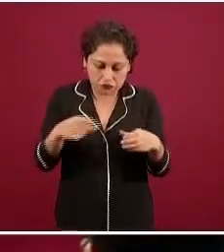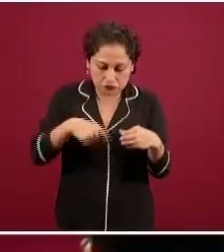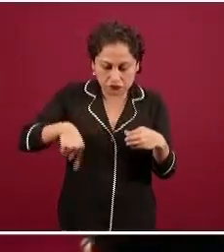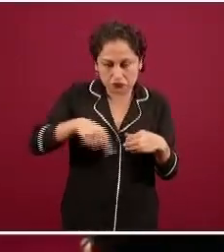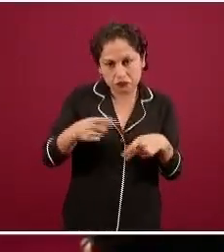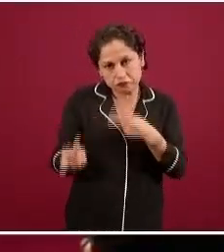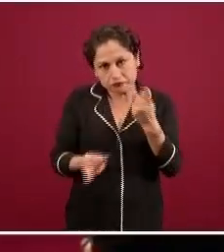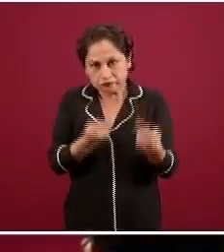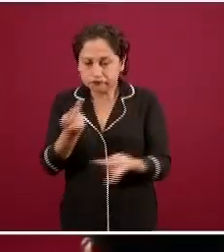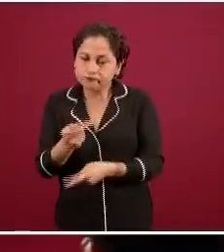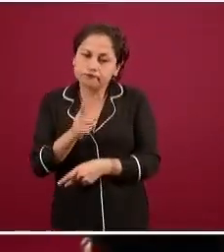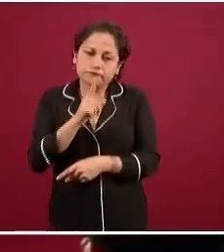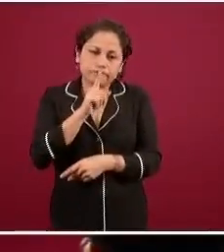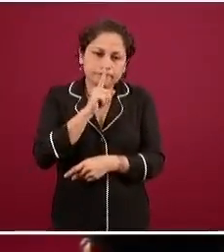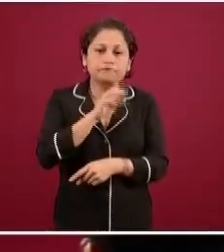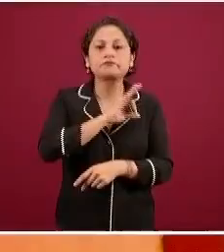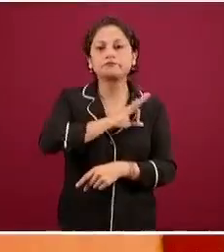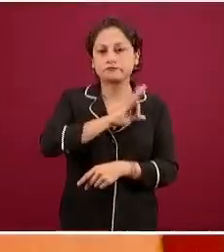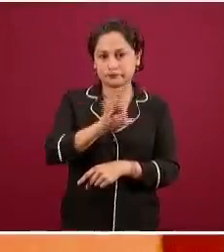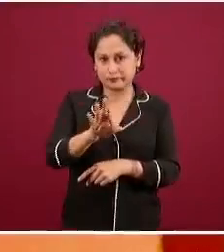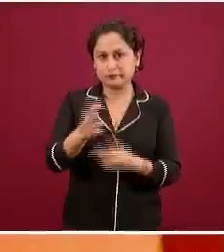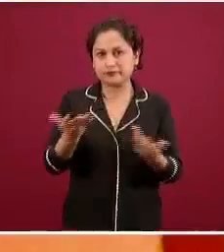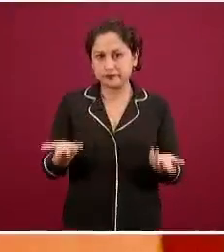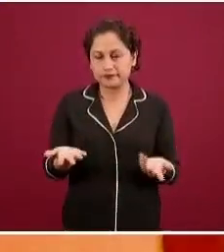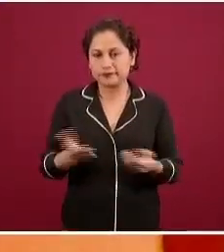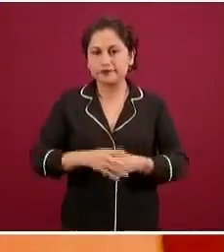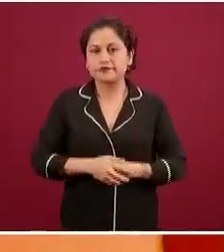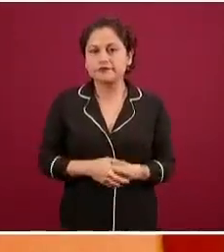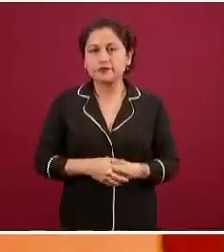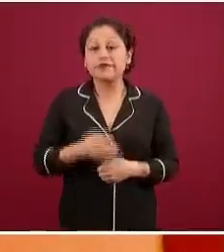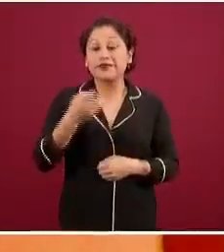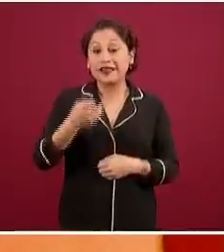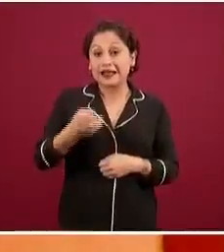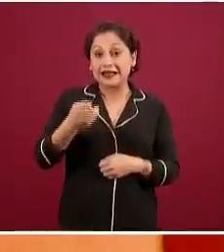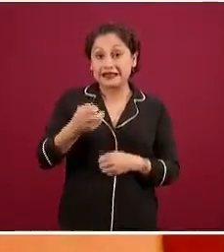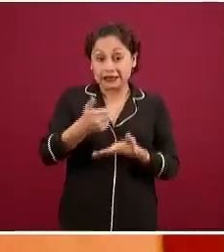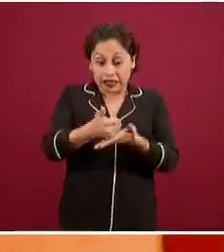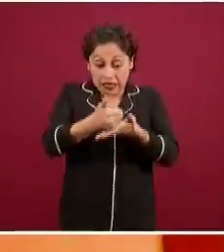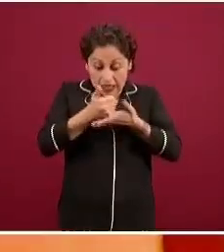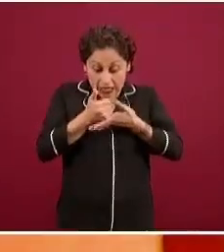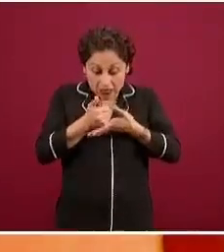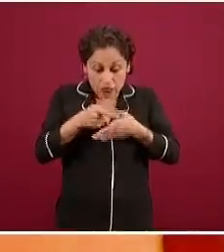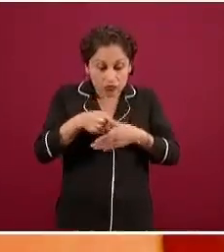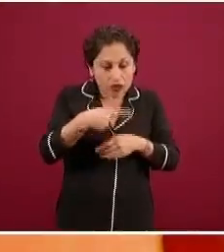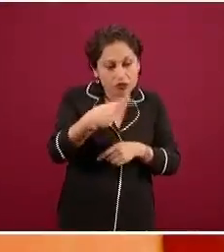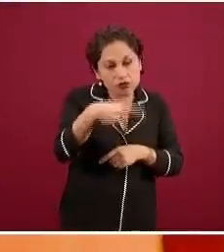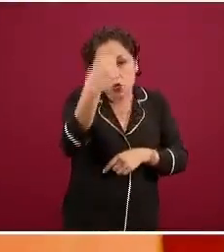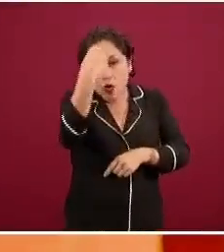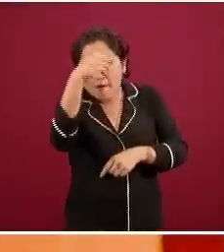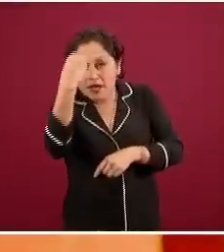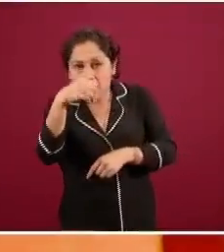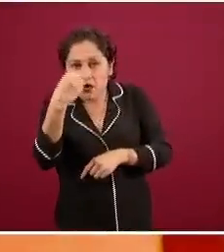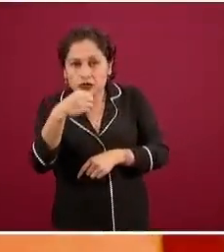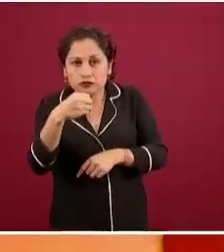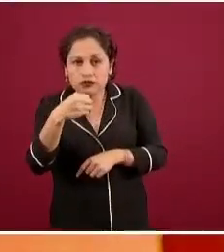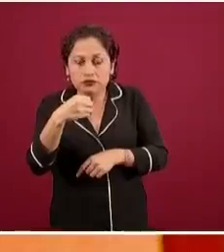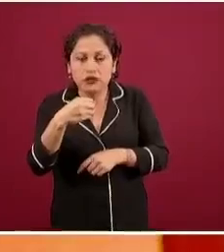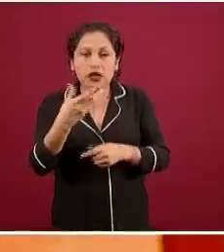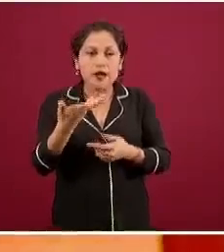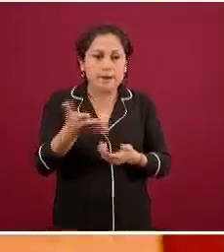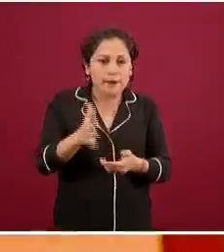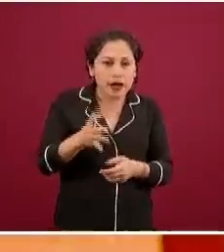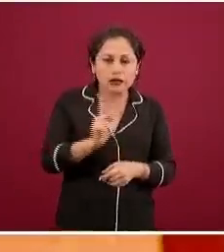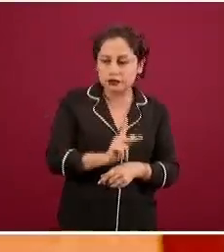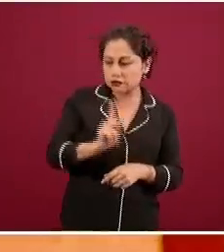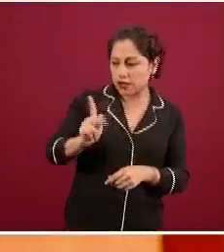robustos que me permiten estimar o apreciar, por ejemplo, la opinión de 127 millones de personas